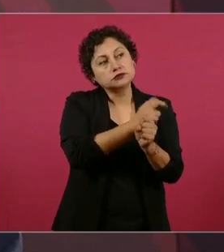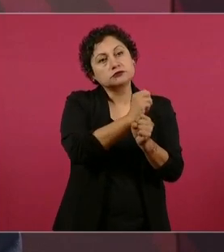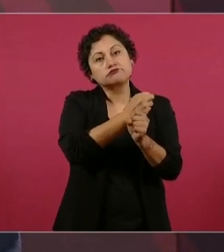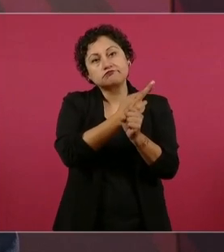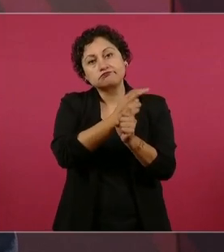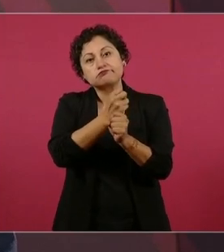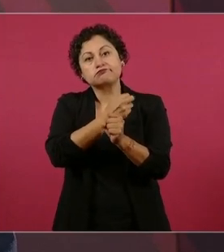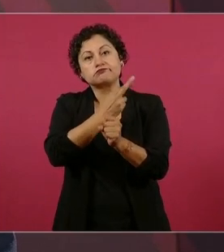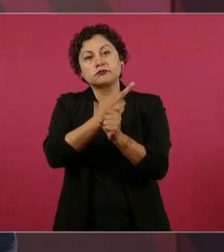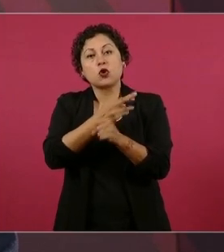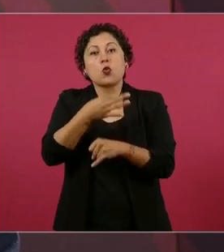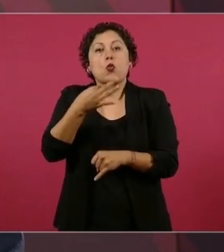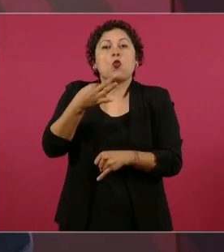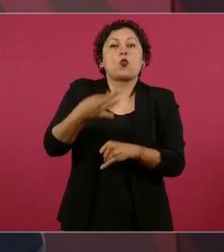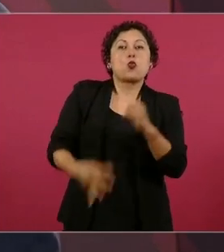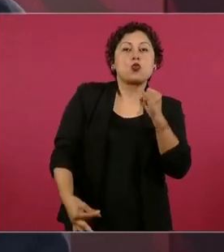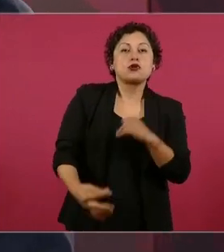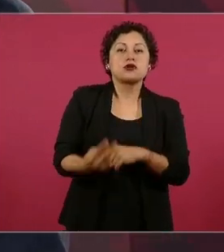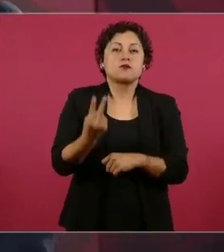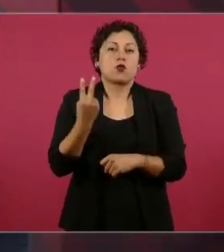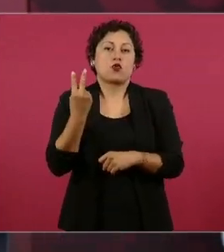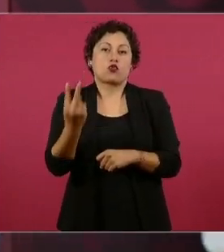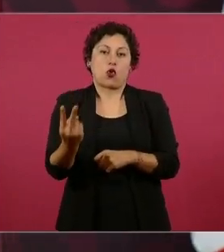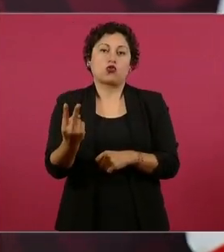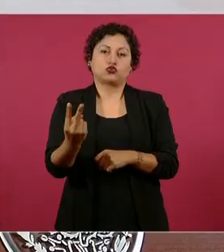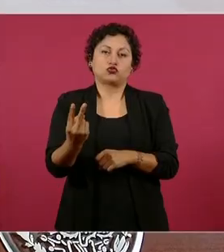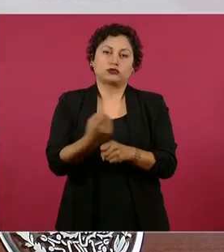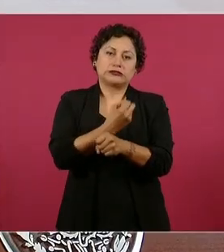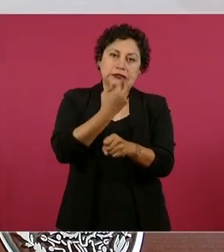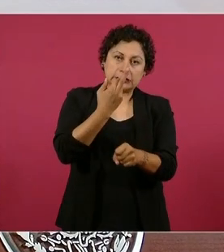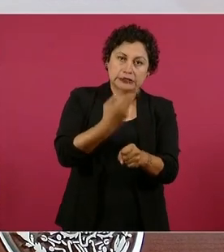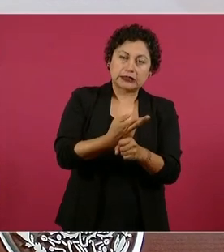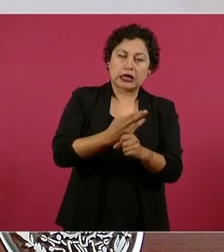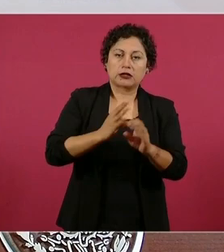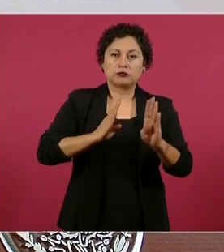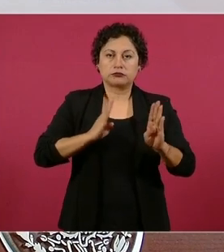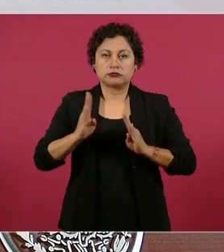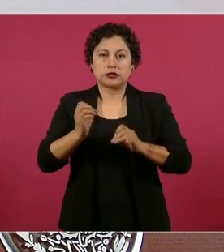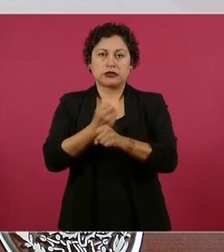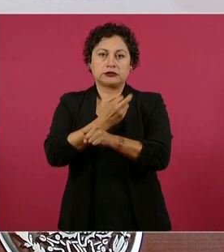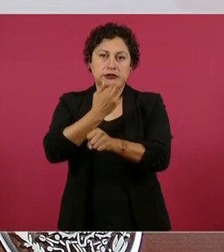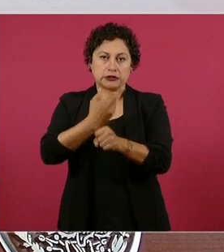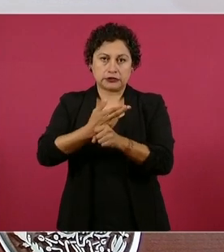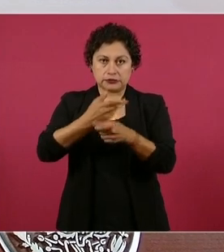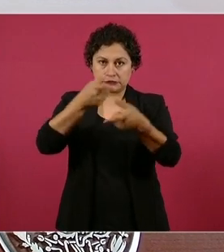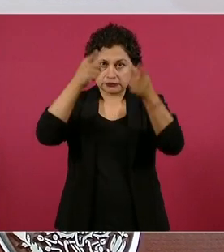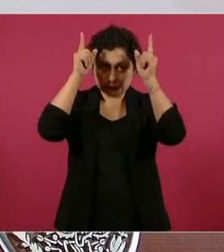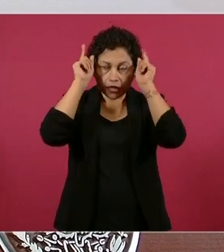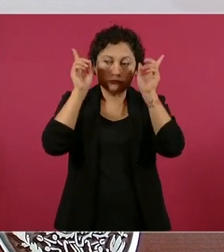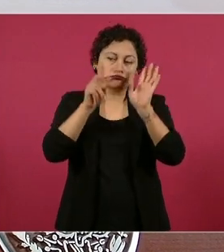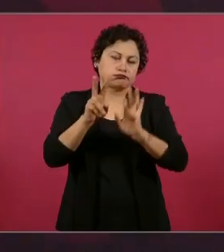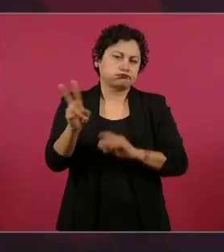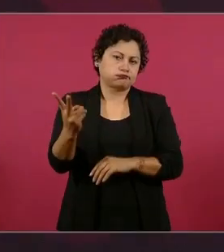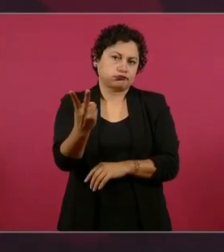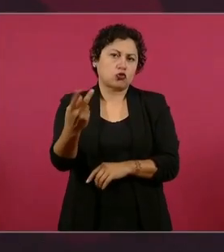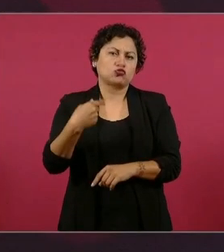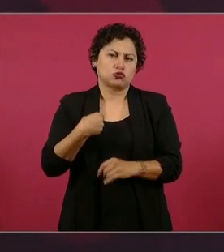los dos nombramientos, Defensa y Marina,